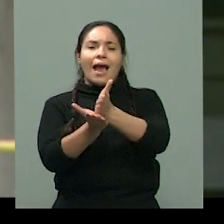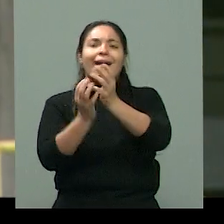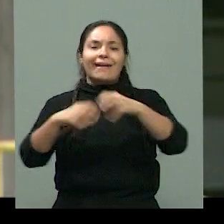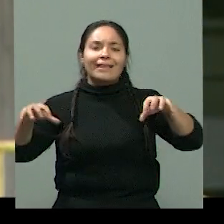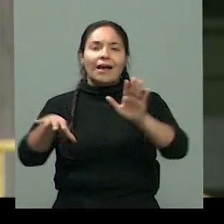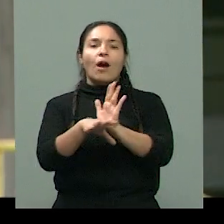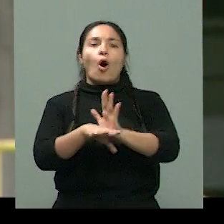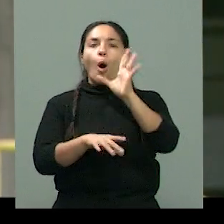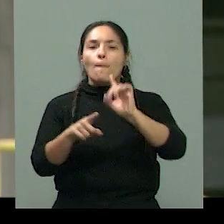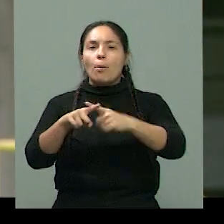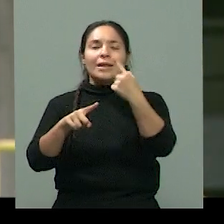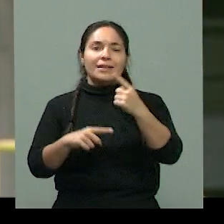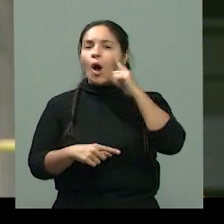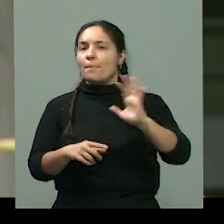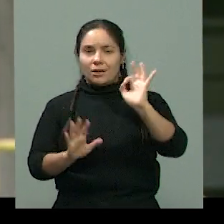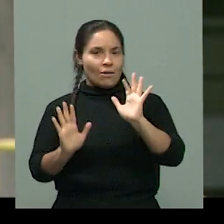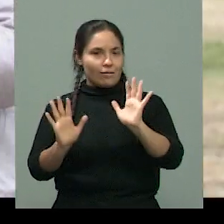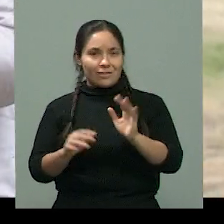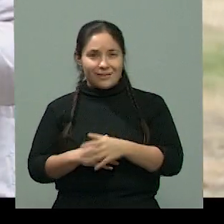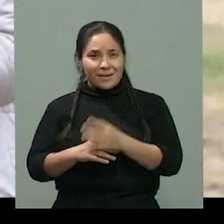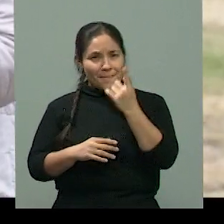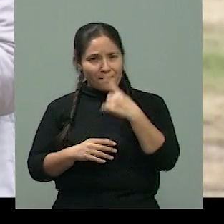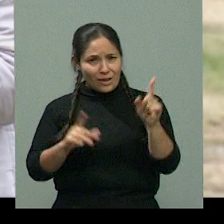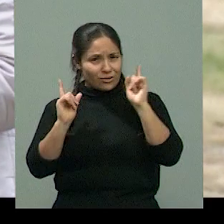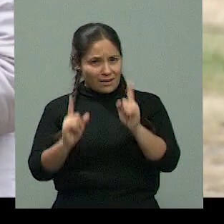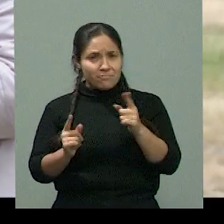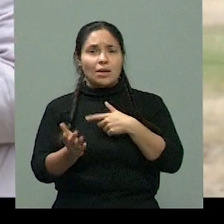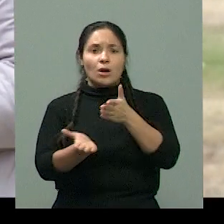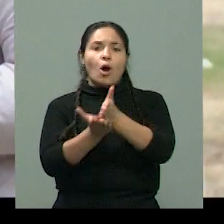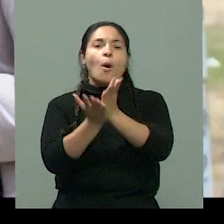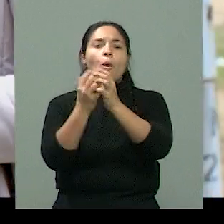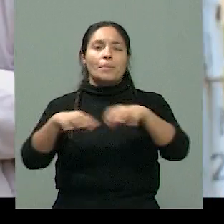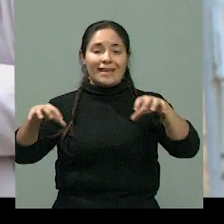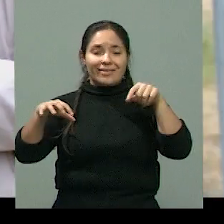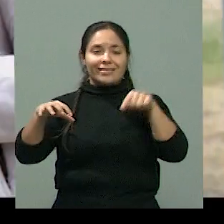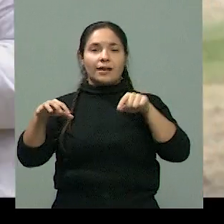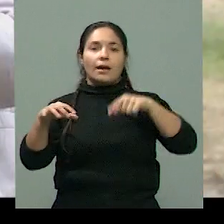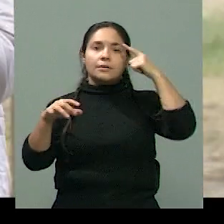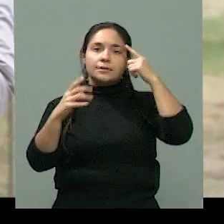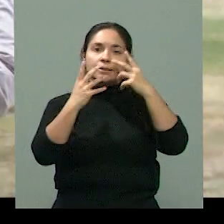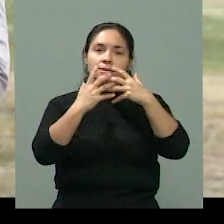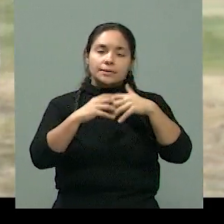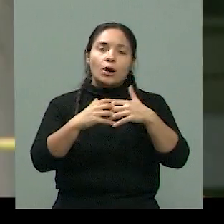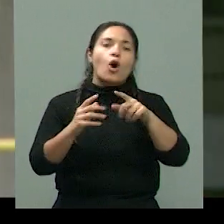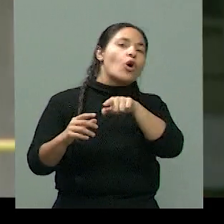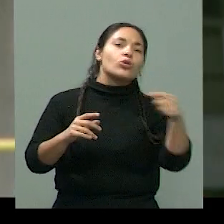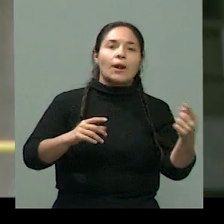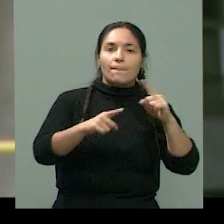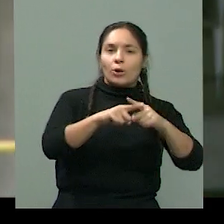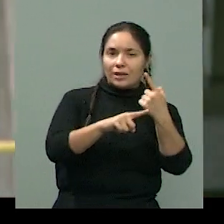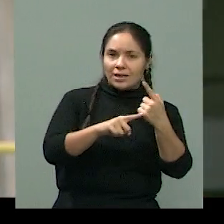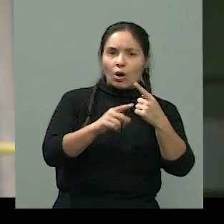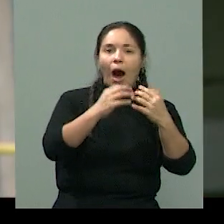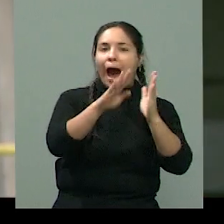política. ¿Vos crees que la grieta se aborda también desde análisis más de otras disciplinas?